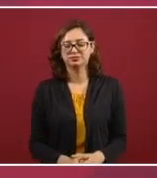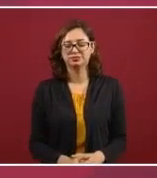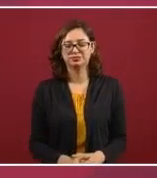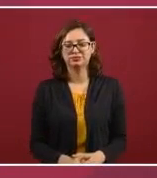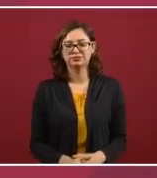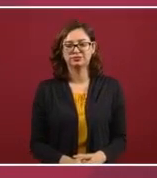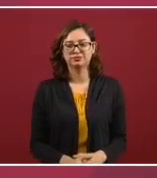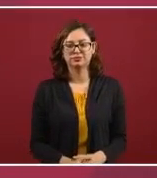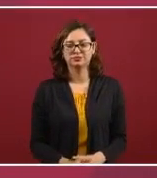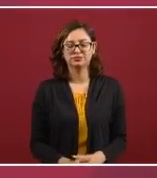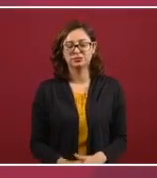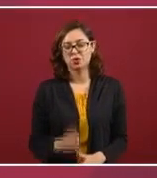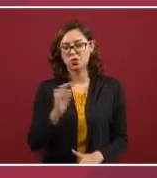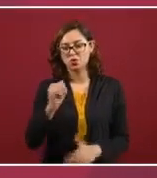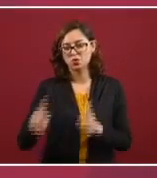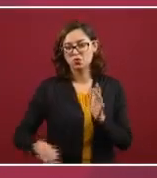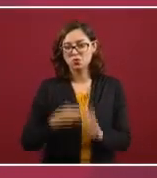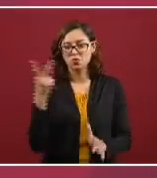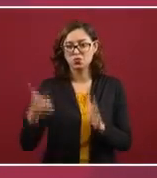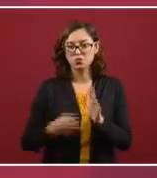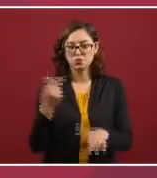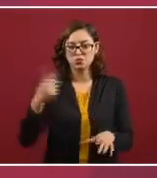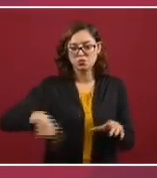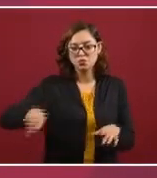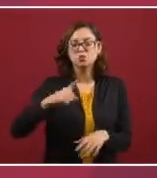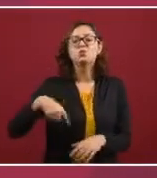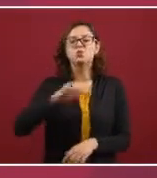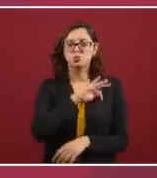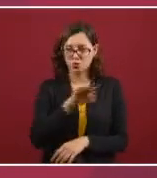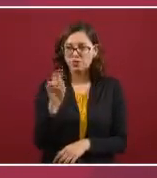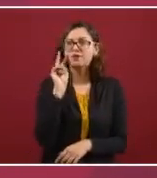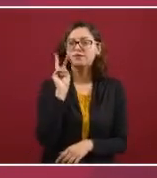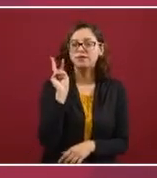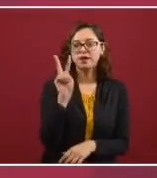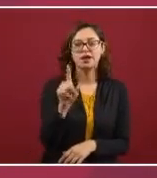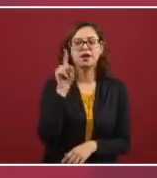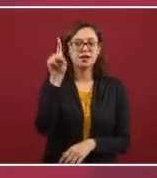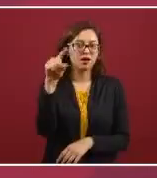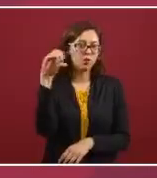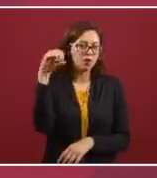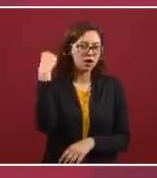de 9 entradas. Tuve tiempo de verlo en Oaxaca.